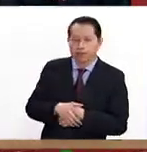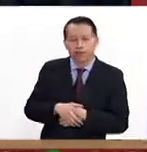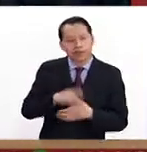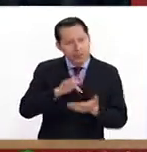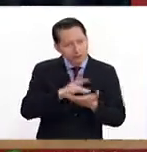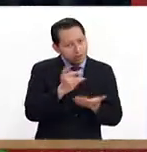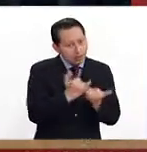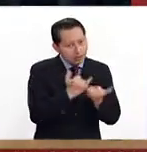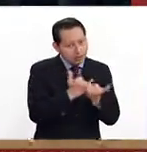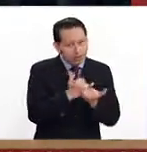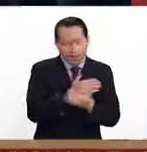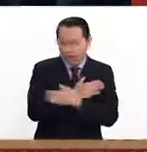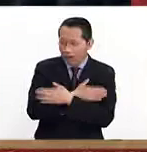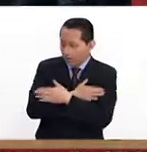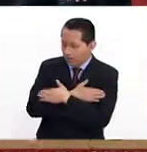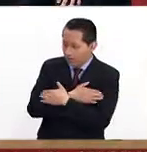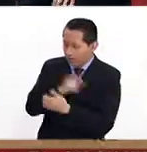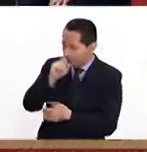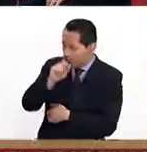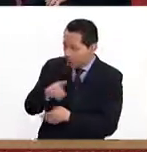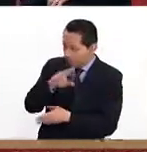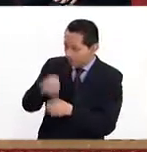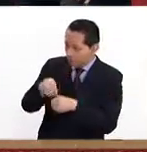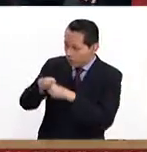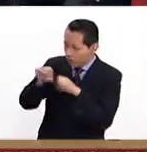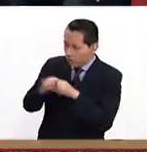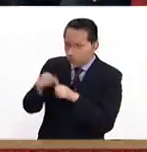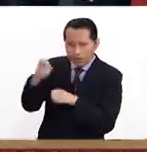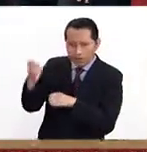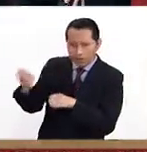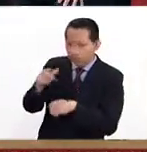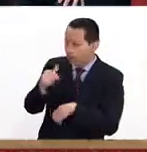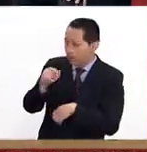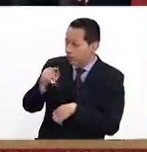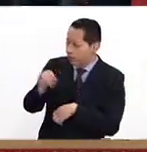a ustedes. Un fuerte abrazo a ti y a todo tu equipo, a todo el equipo del Gilberto Bosques. Gracias. Buen día.